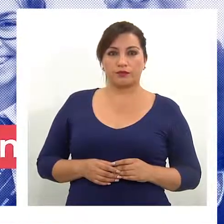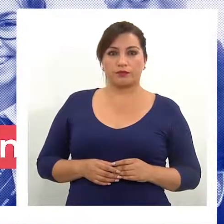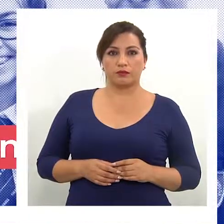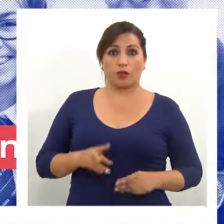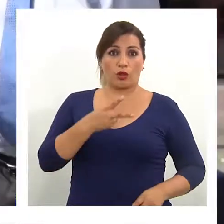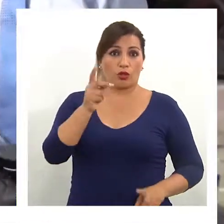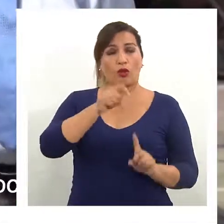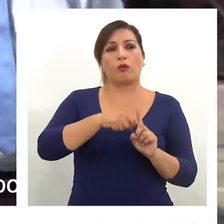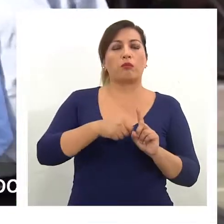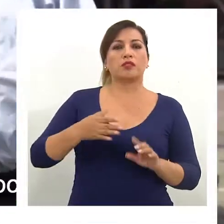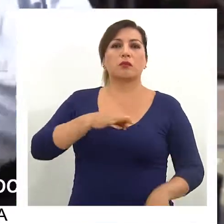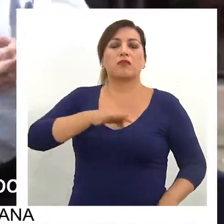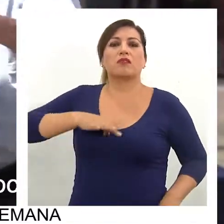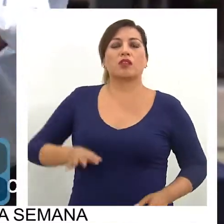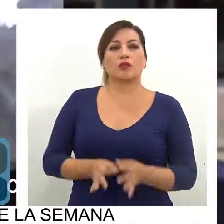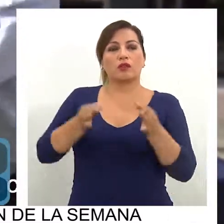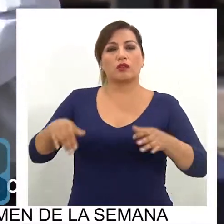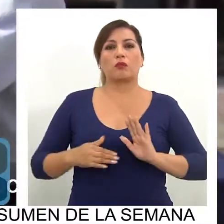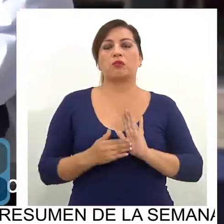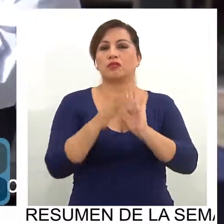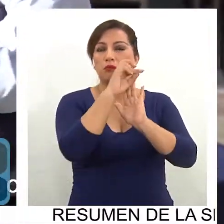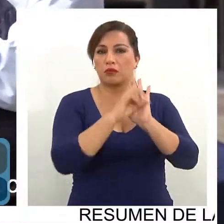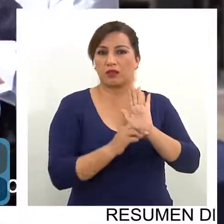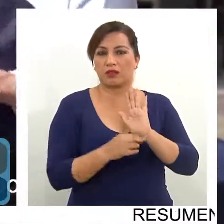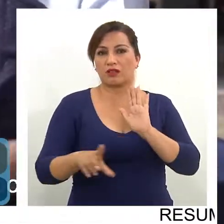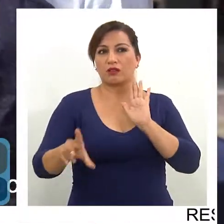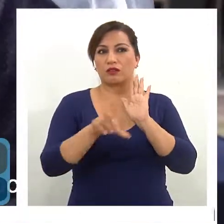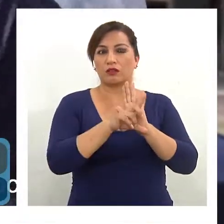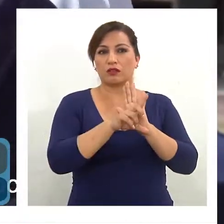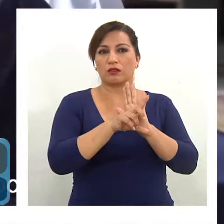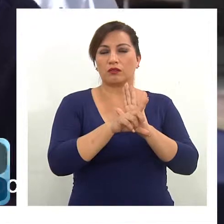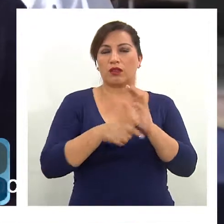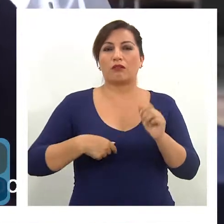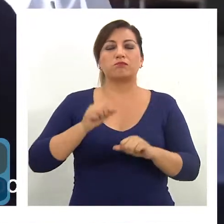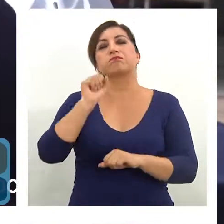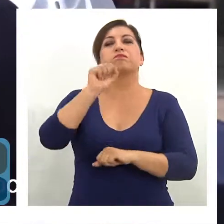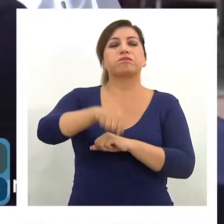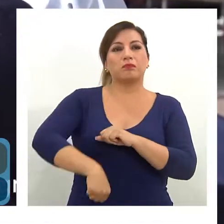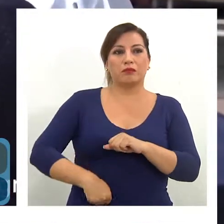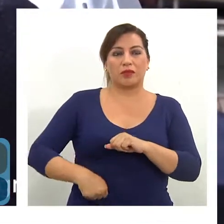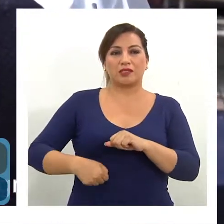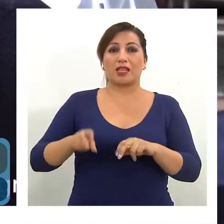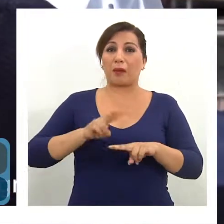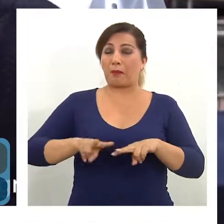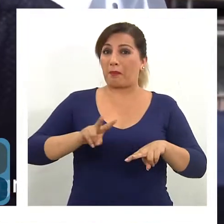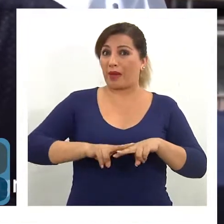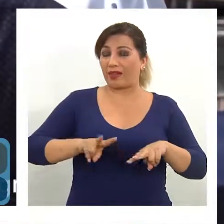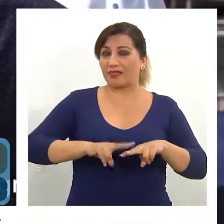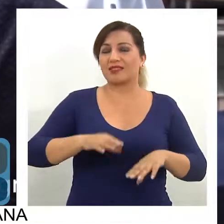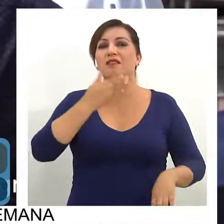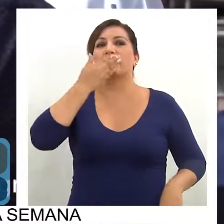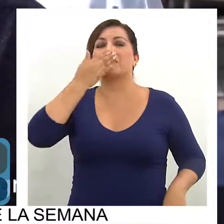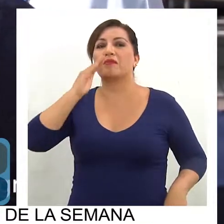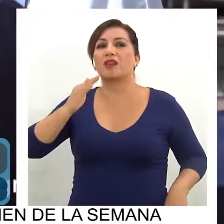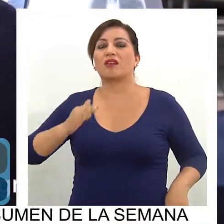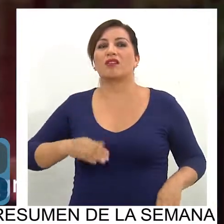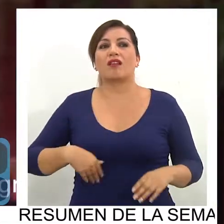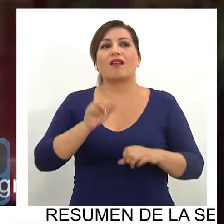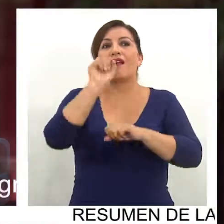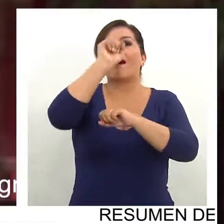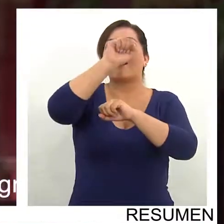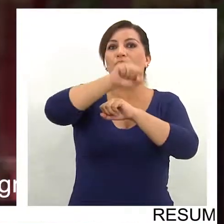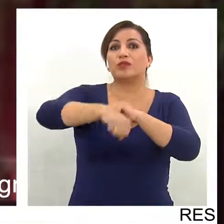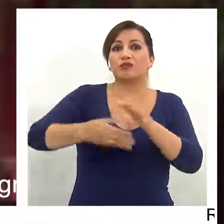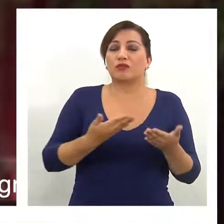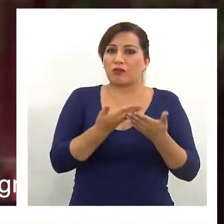Hace dos meses el Ministerio de Educación presentó el proyecto de ley Admisión Justa, la cual busca mejorar en dos aristas el actual sistema de admisión